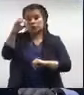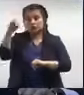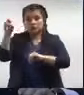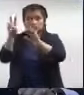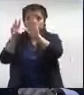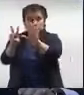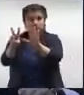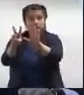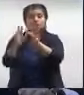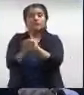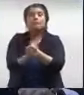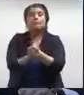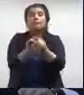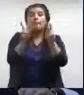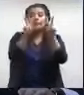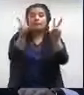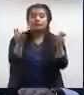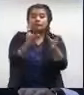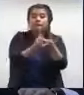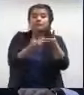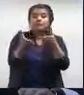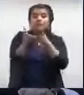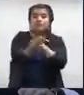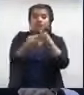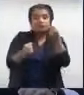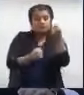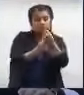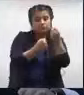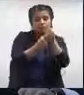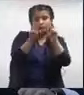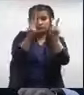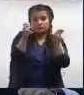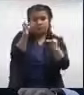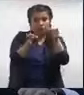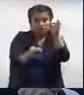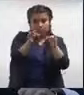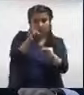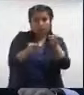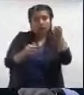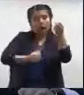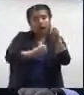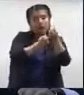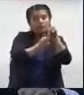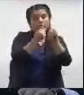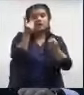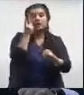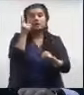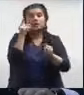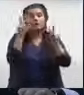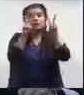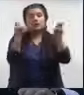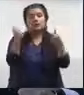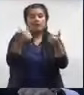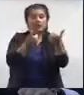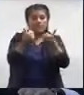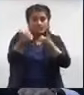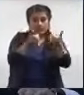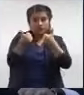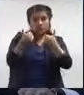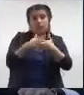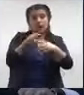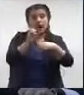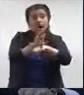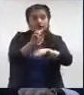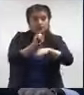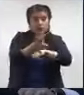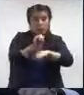635-207. Subdirección de Asuntos Jurídicos, su función es apoyar al director en las actividades de administración y asesoría que se desarrollan